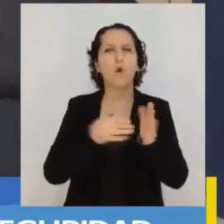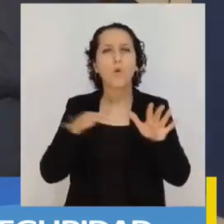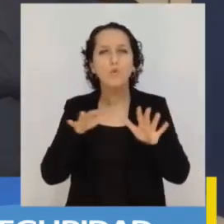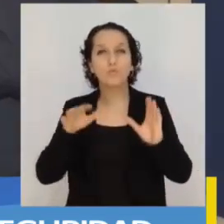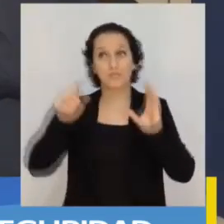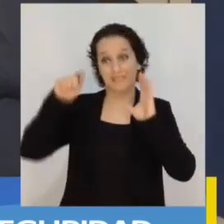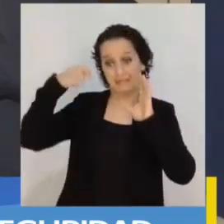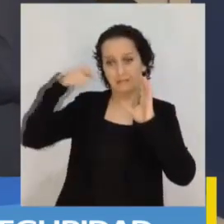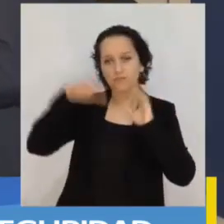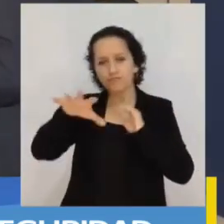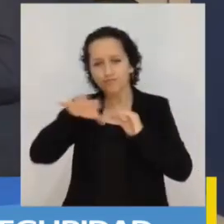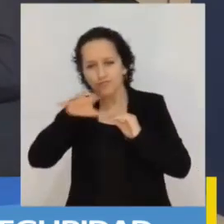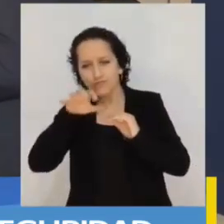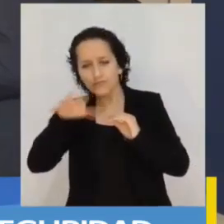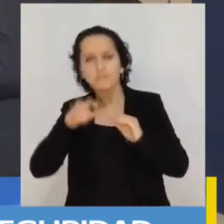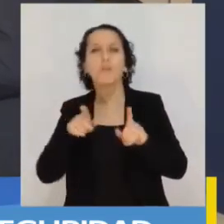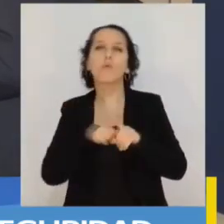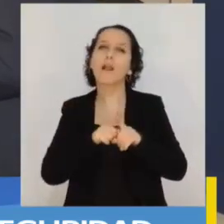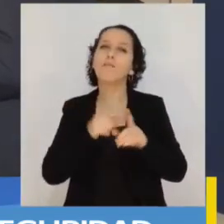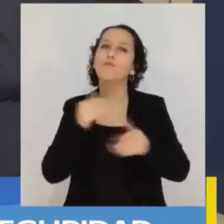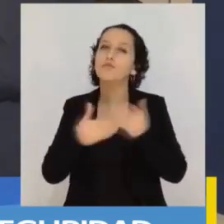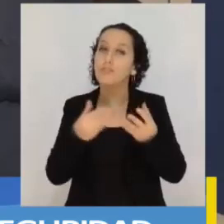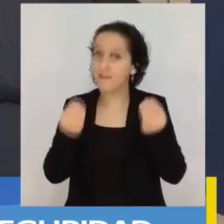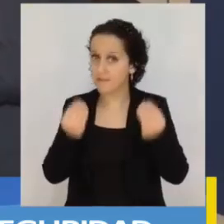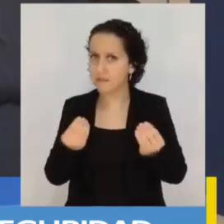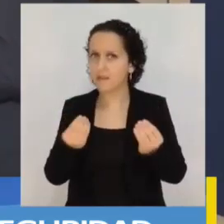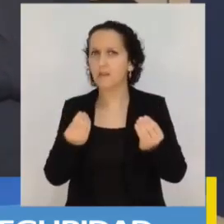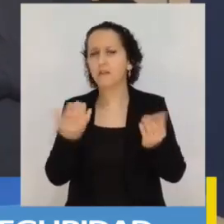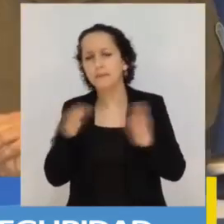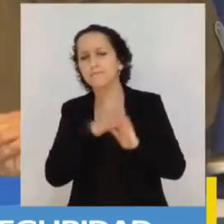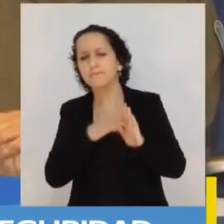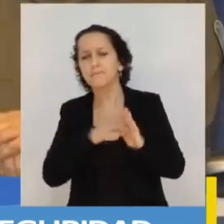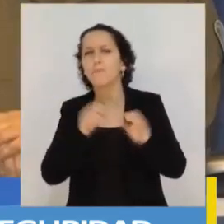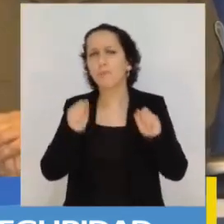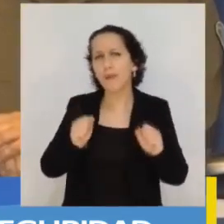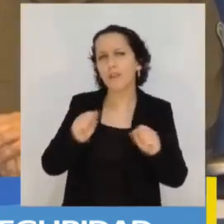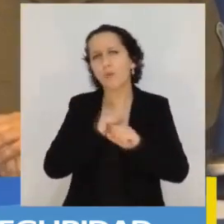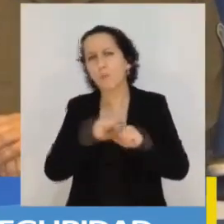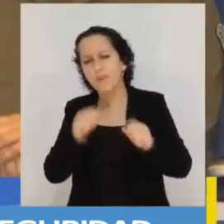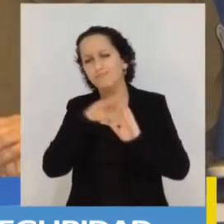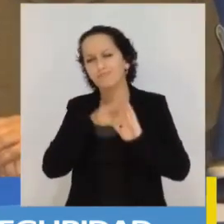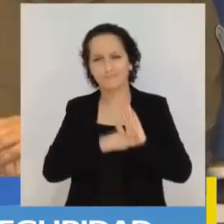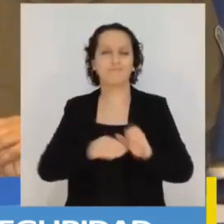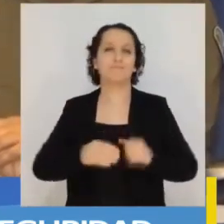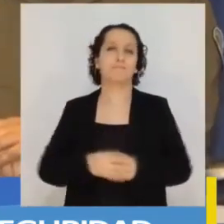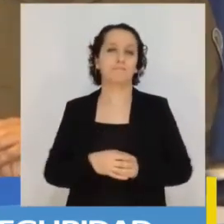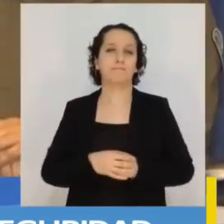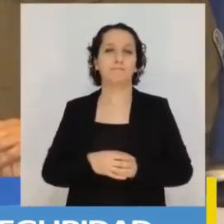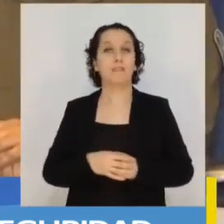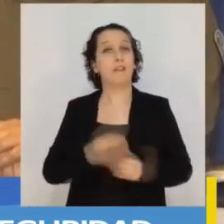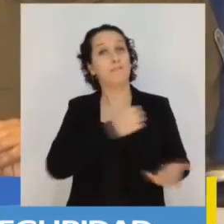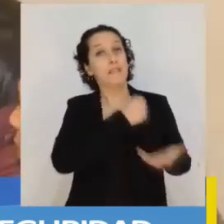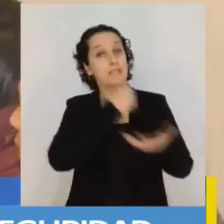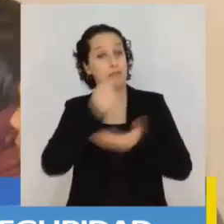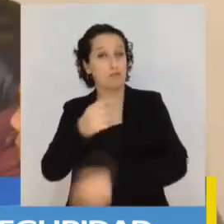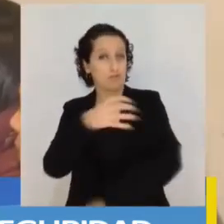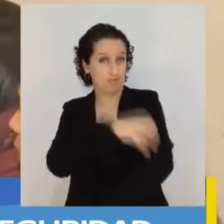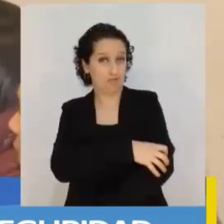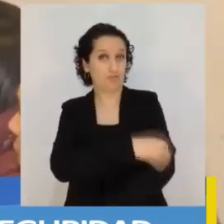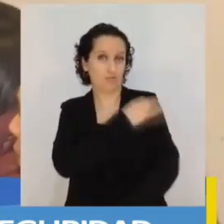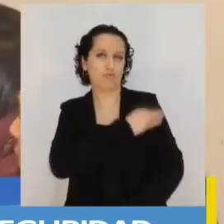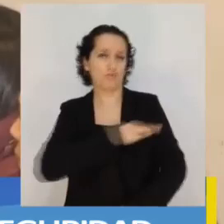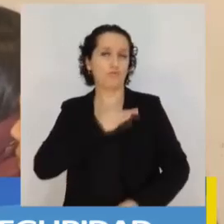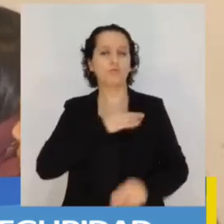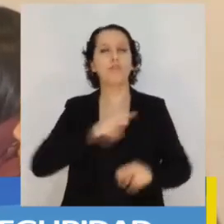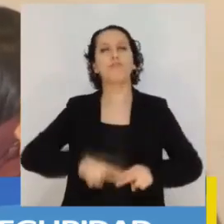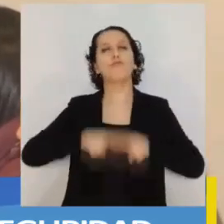de imágenes para potenciar el correcto funcionamiento del sistema. El proyecto fue posible con el financiamiento del gobierno regional a través